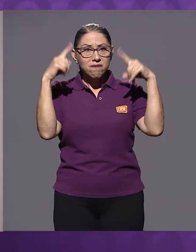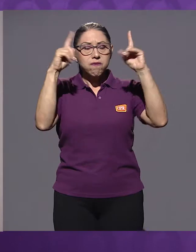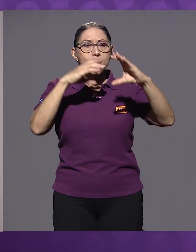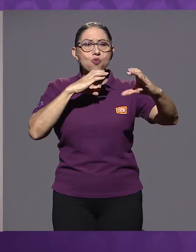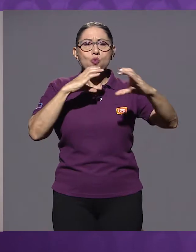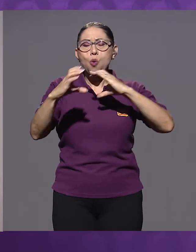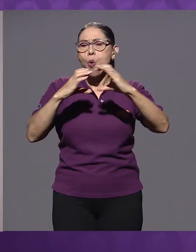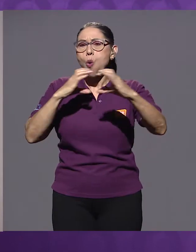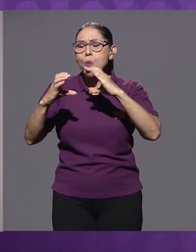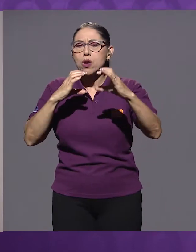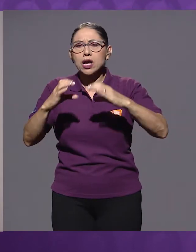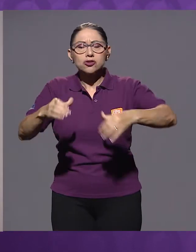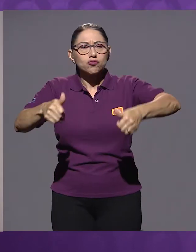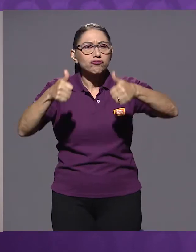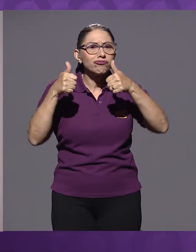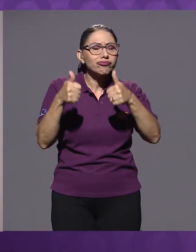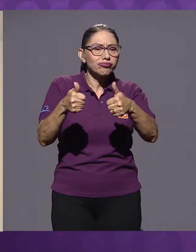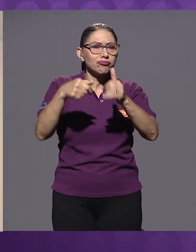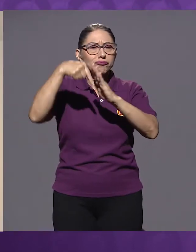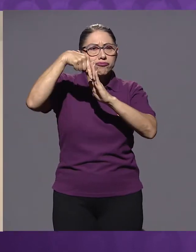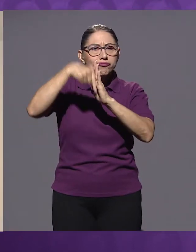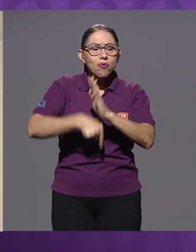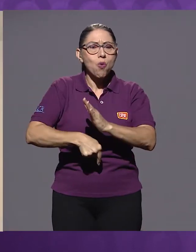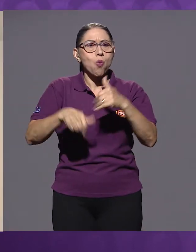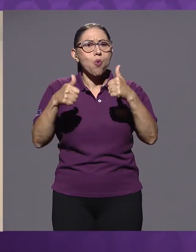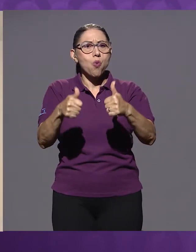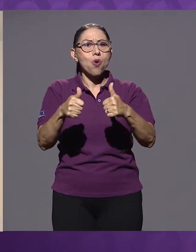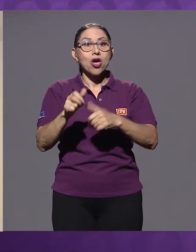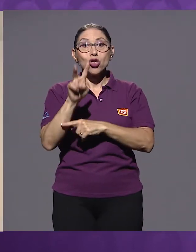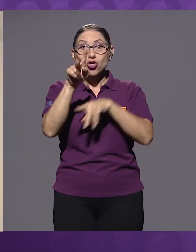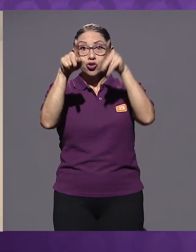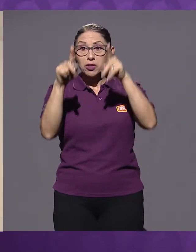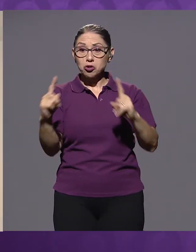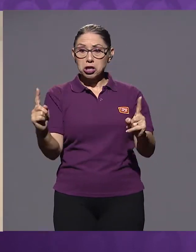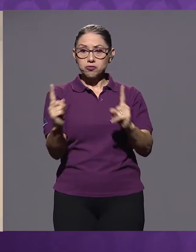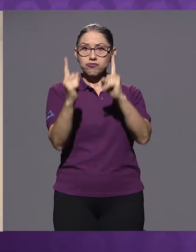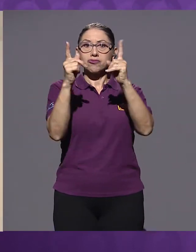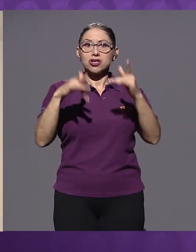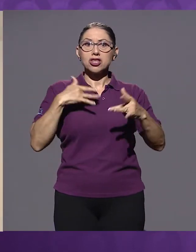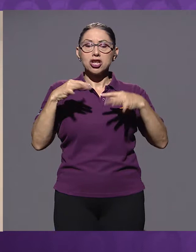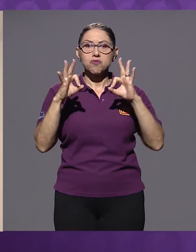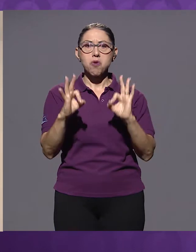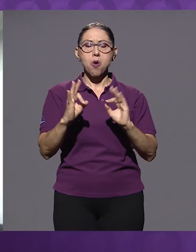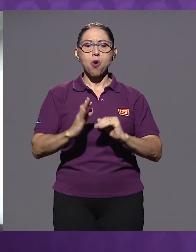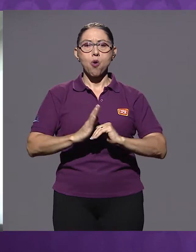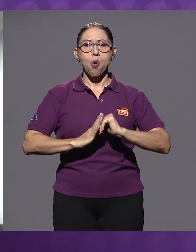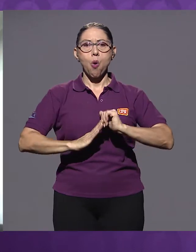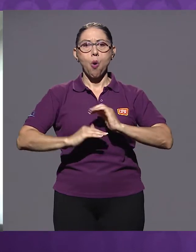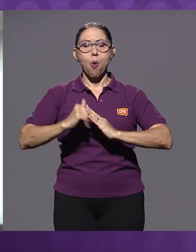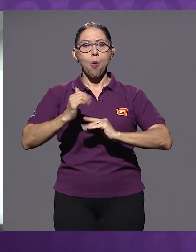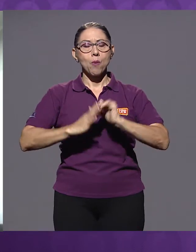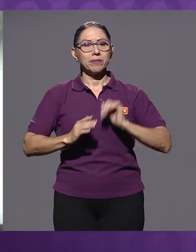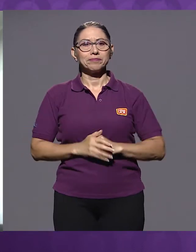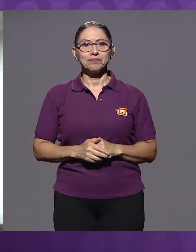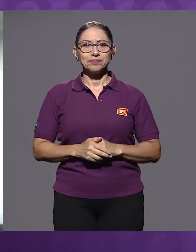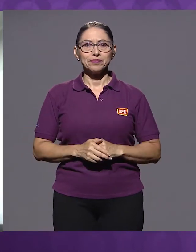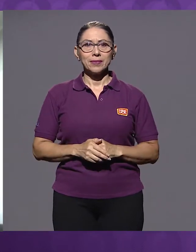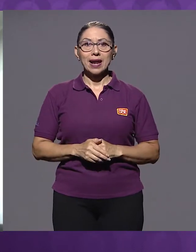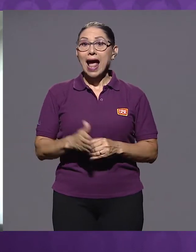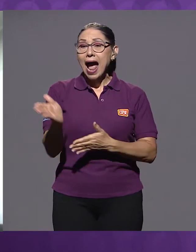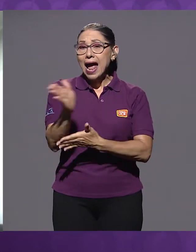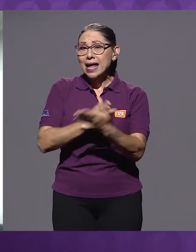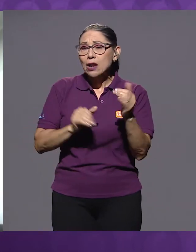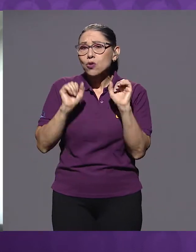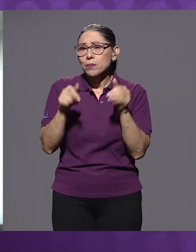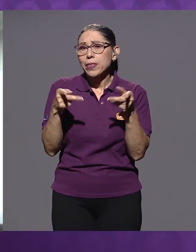una comunicación súper amplia y súper abierta y las dos personas se van a sentir cómodas, ¿no? El abismo en el que uno puede